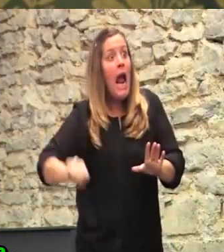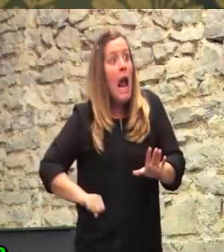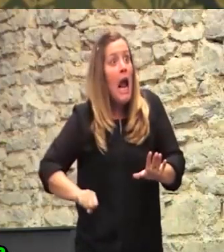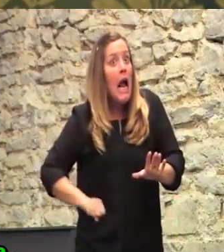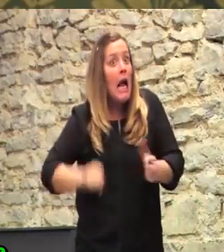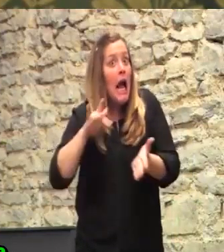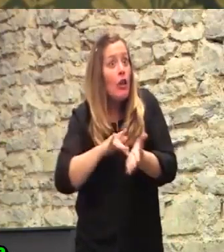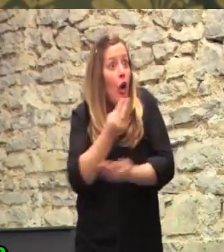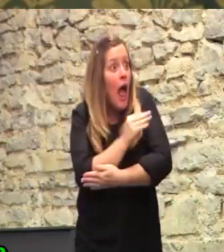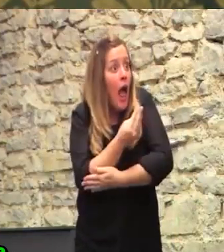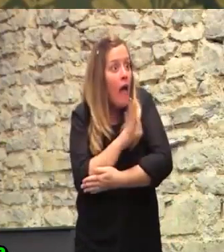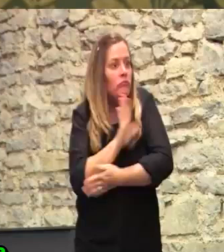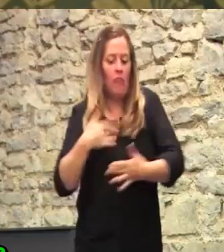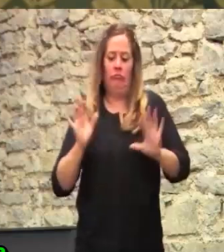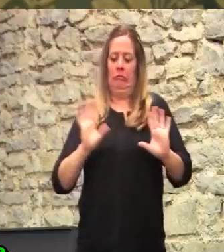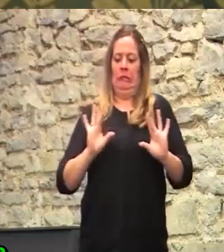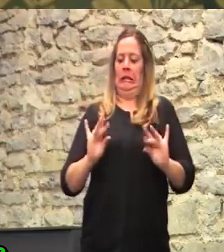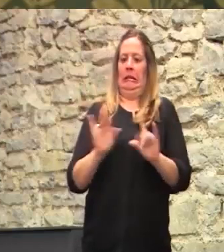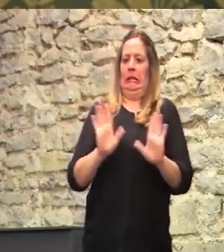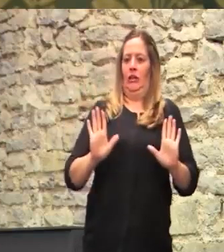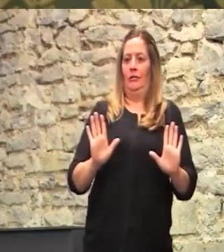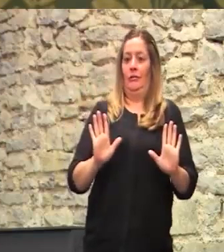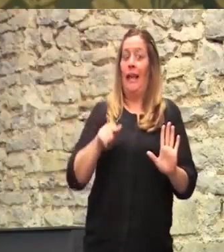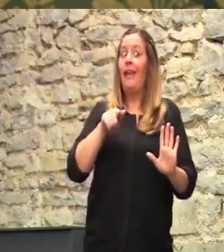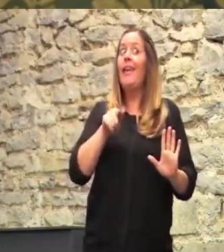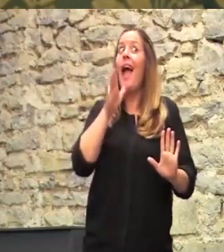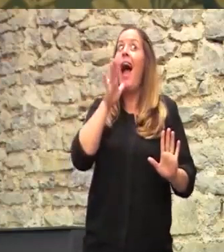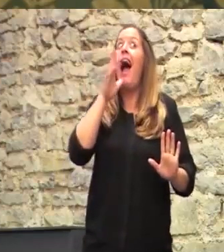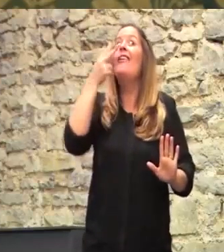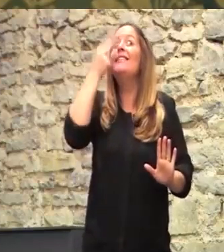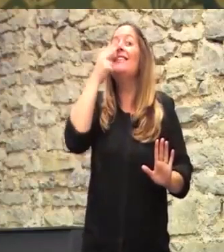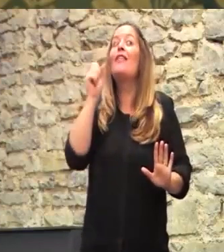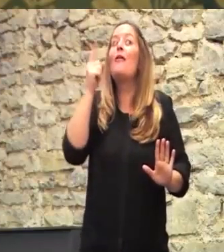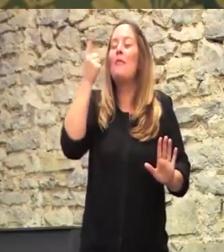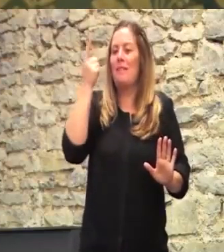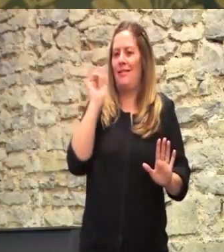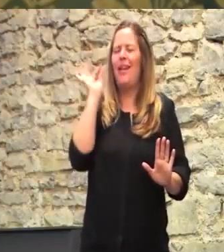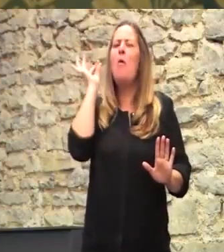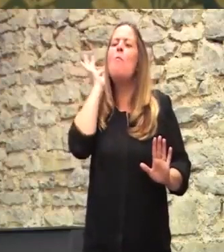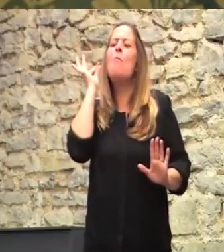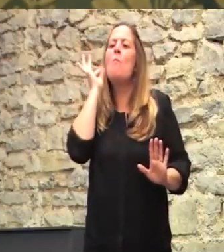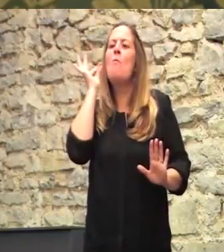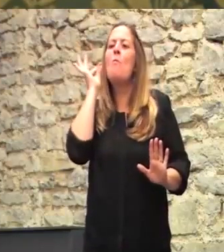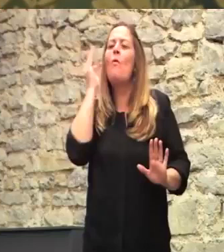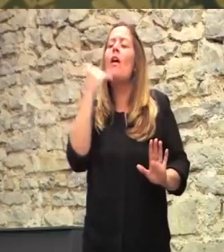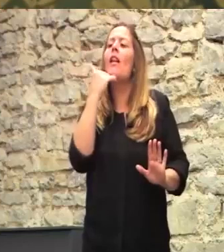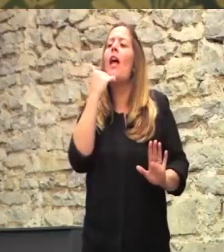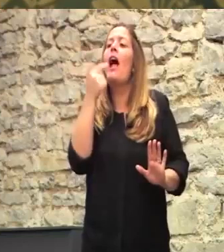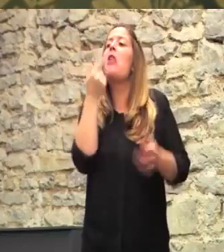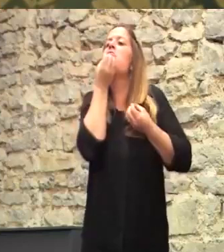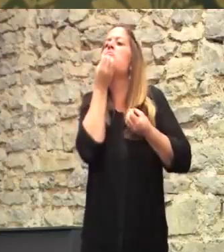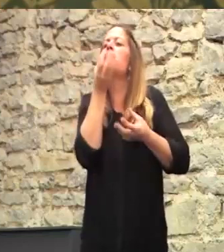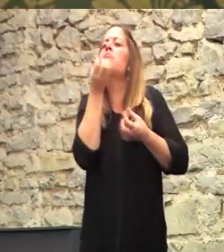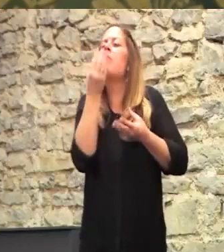interesante que no tiene que ver con él sino con ella ella y dijo algo muy muy de fondo